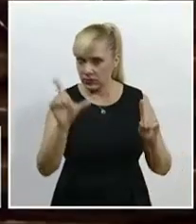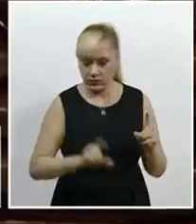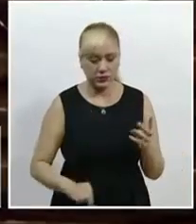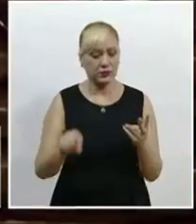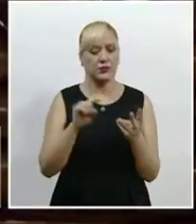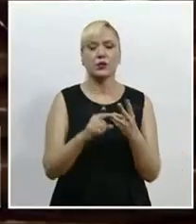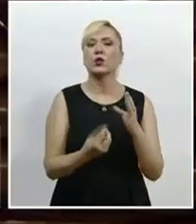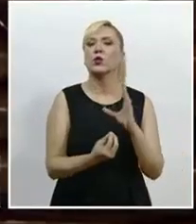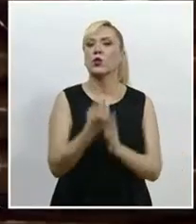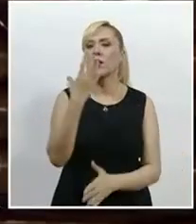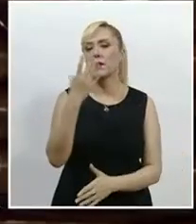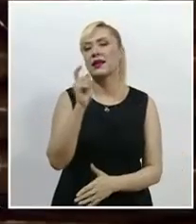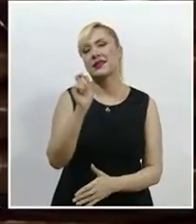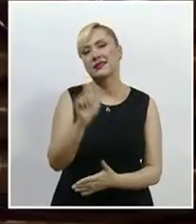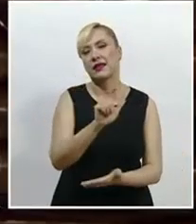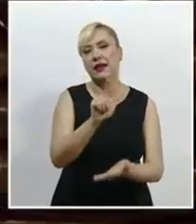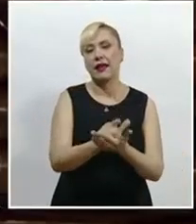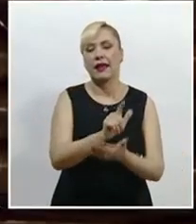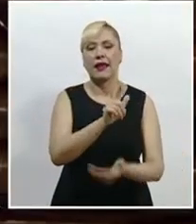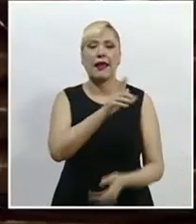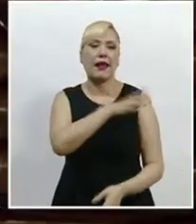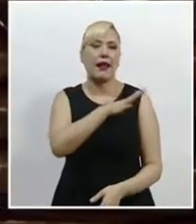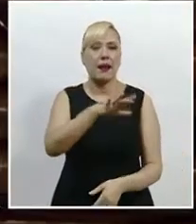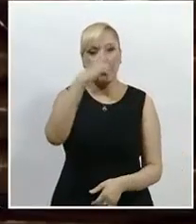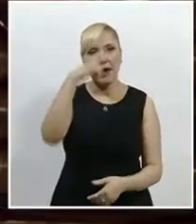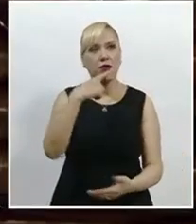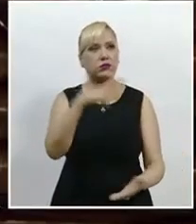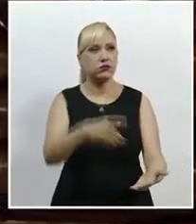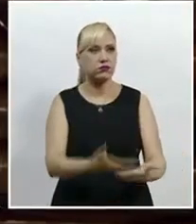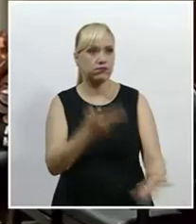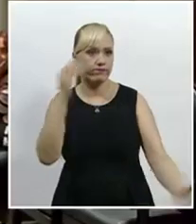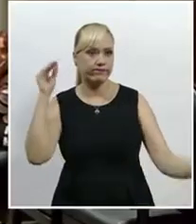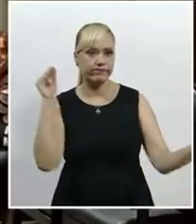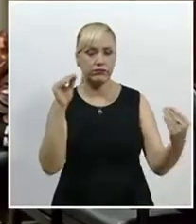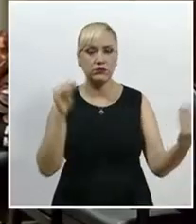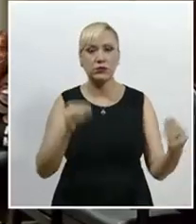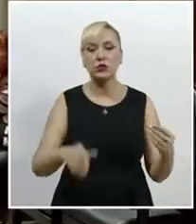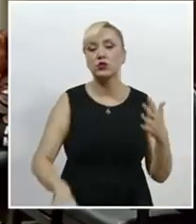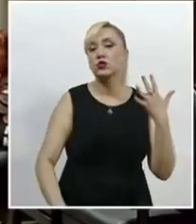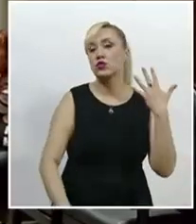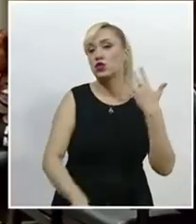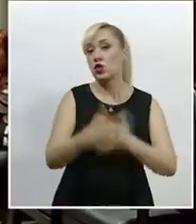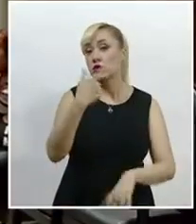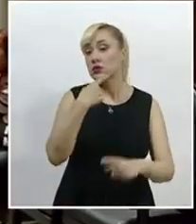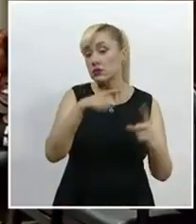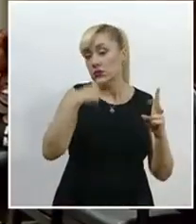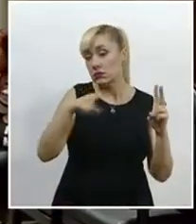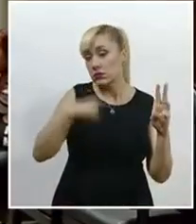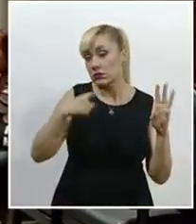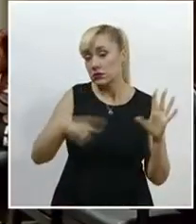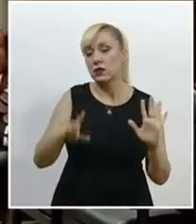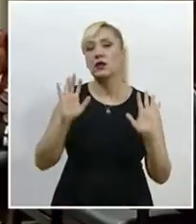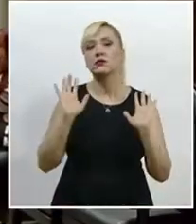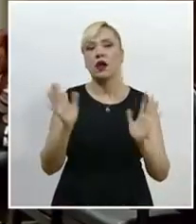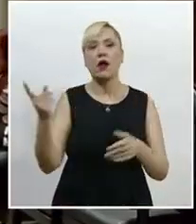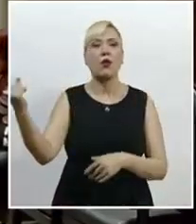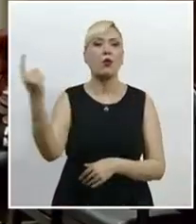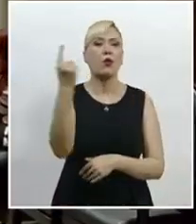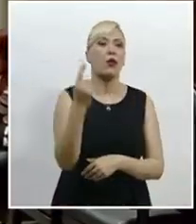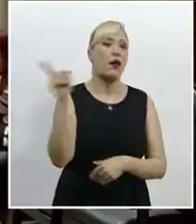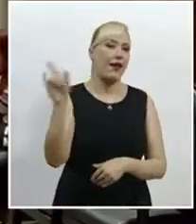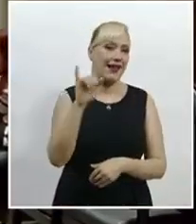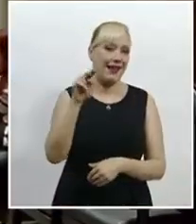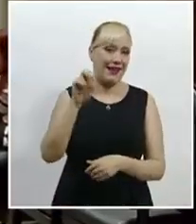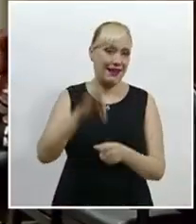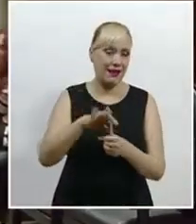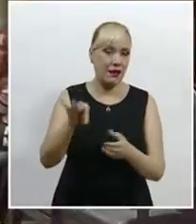nueva Ley General en materia de medios de impugnación. En cuanto a las 12 controversias que se presentaron, se admitió la promovida por el INE, en la